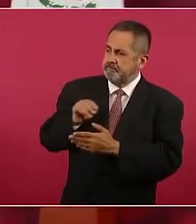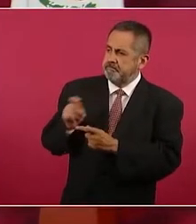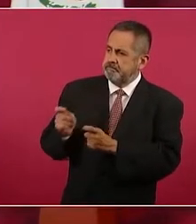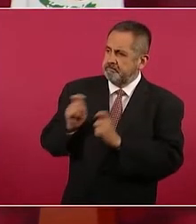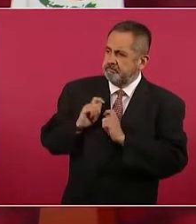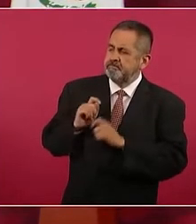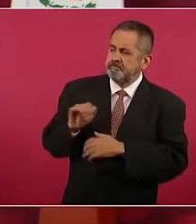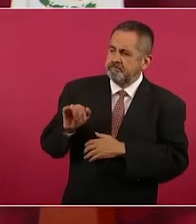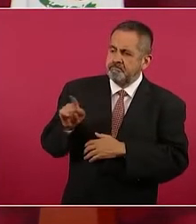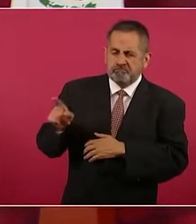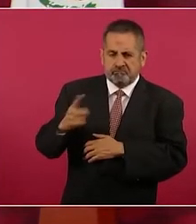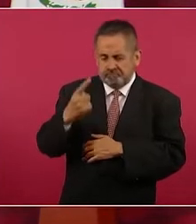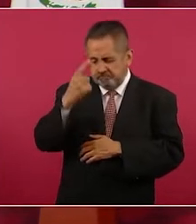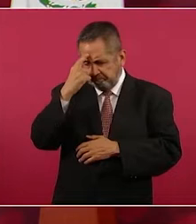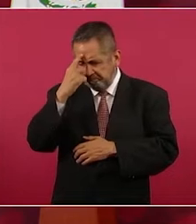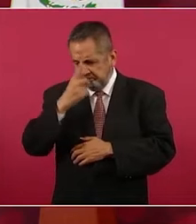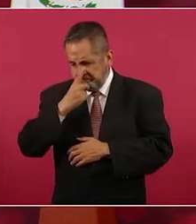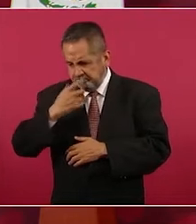de congruencia.